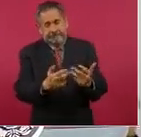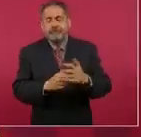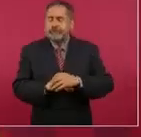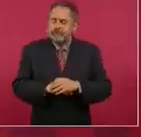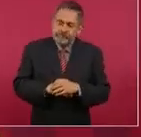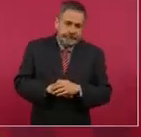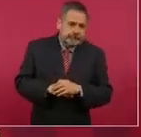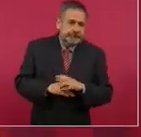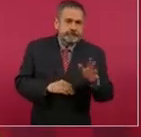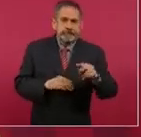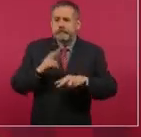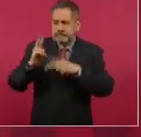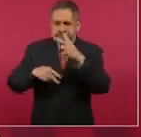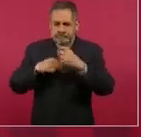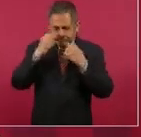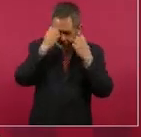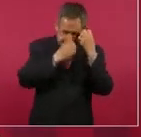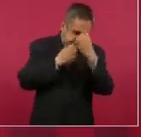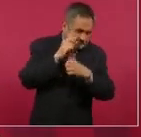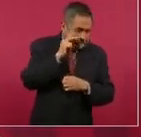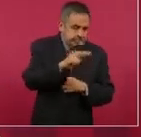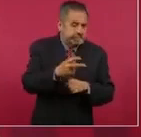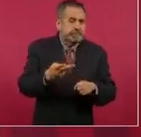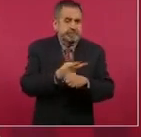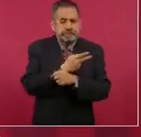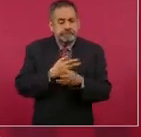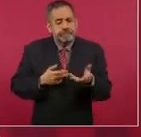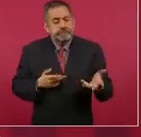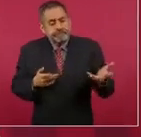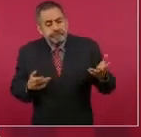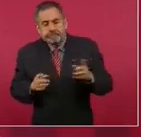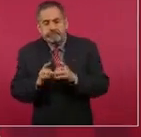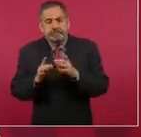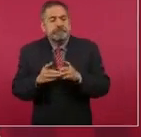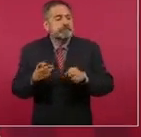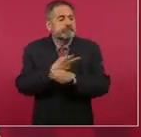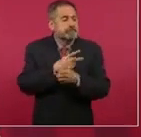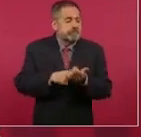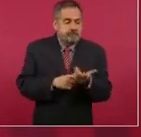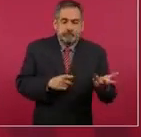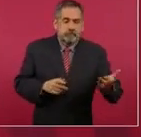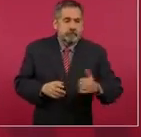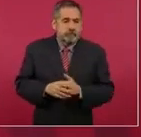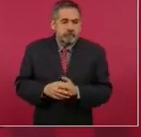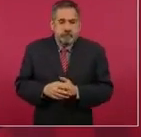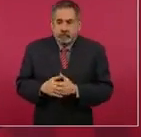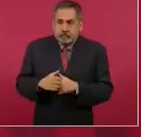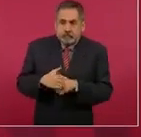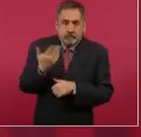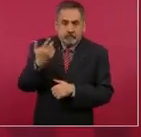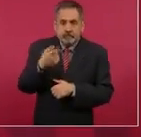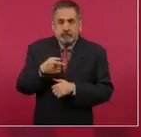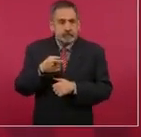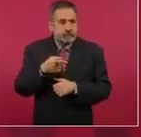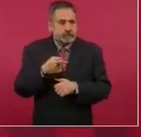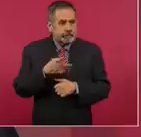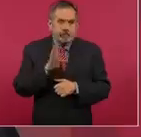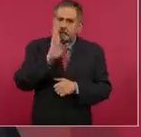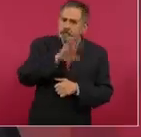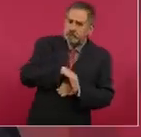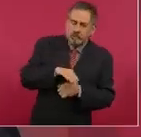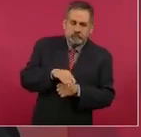van a hacer el dictamen sobre lo que sucedió, qué fue lo que no se hizo